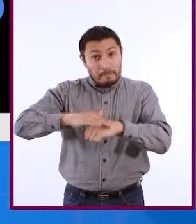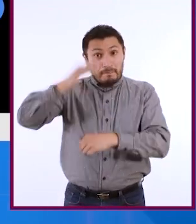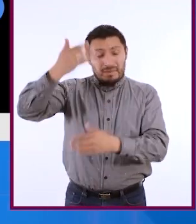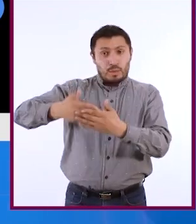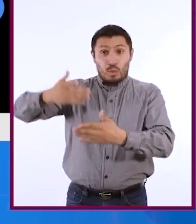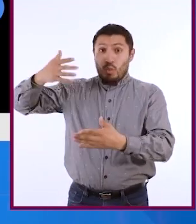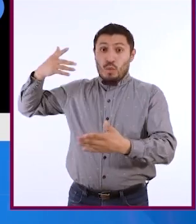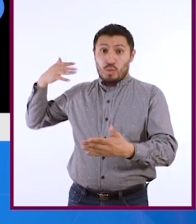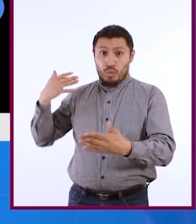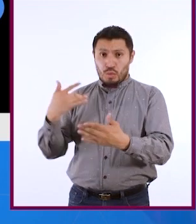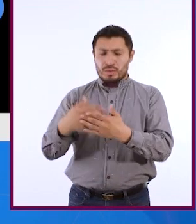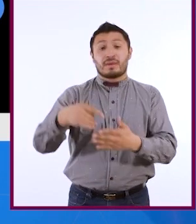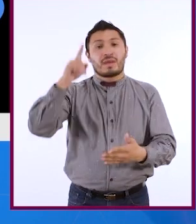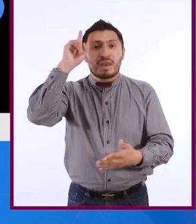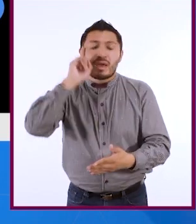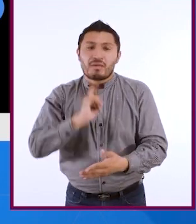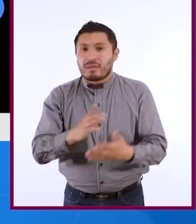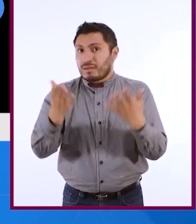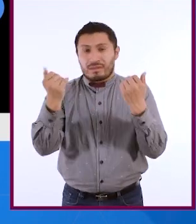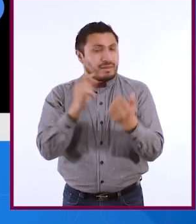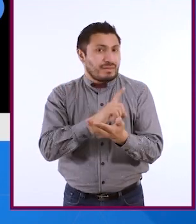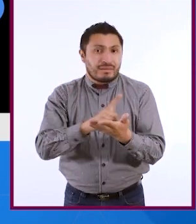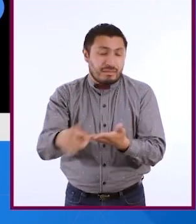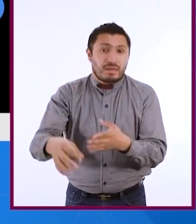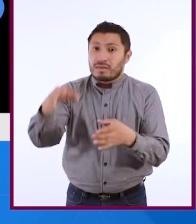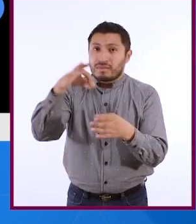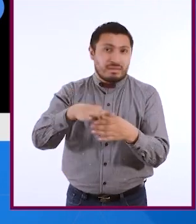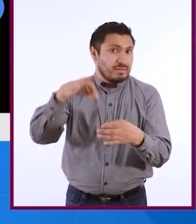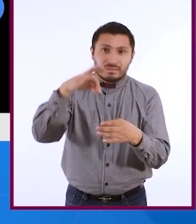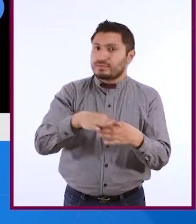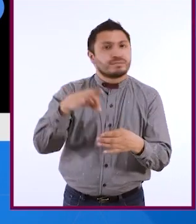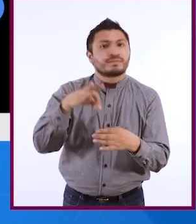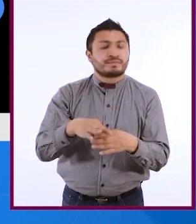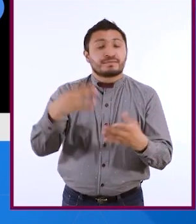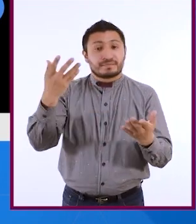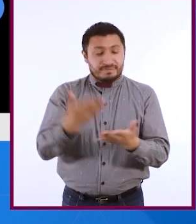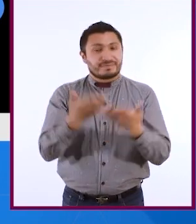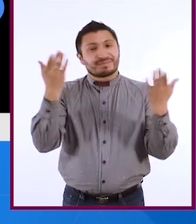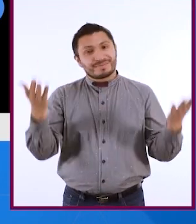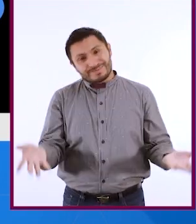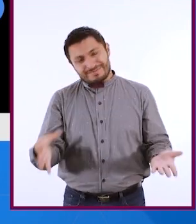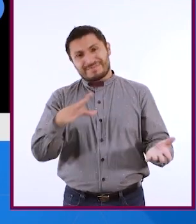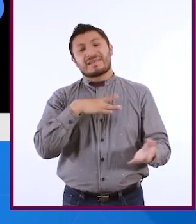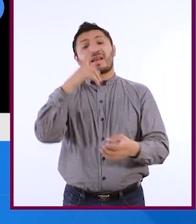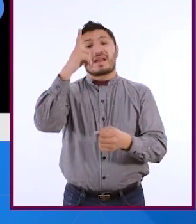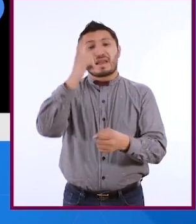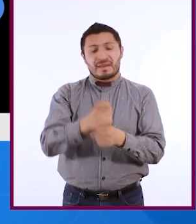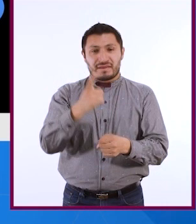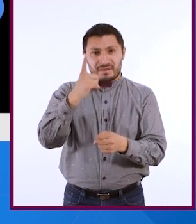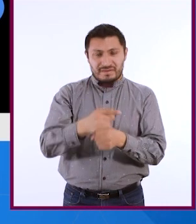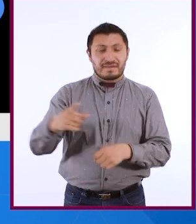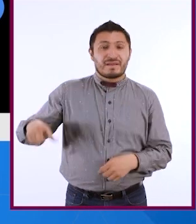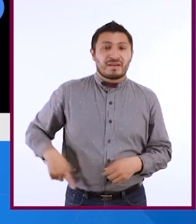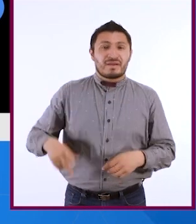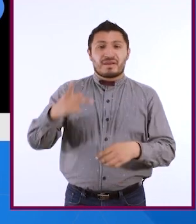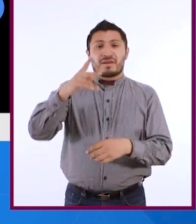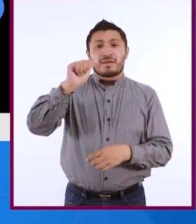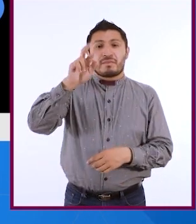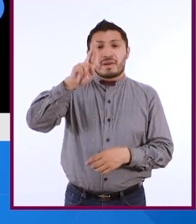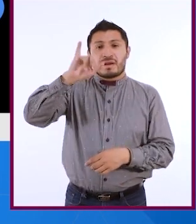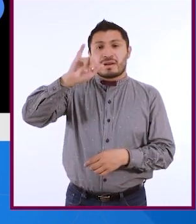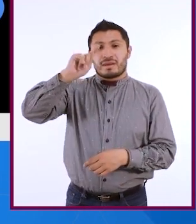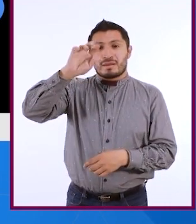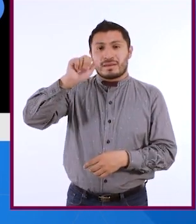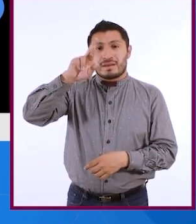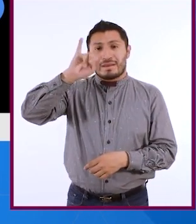pero hace no tanto, las mujeres no tenían ni siquiera derecho al voto. Y ahora estamos viviendo la primera legislatura paritaria, es decir, la